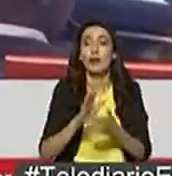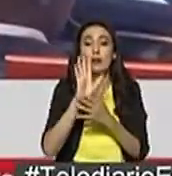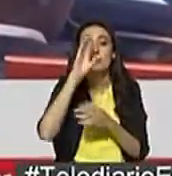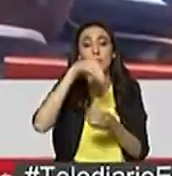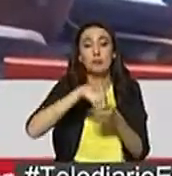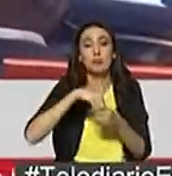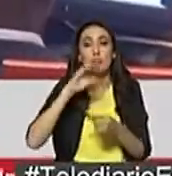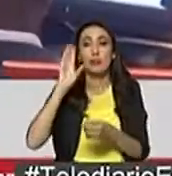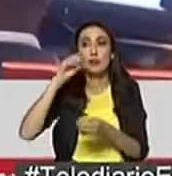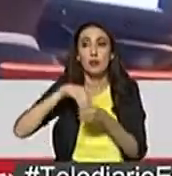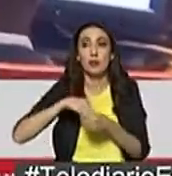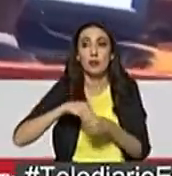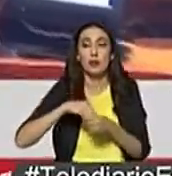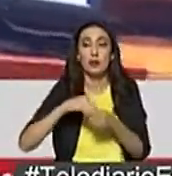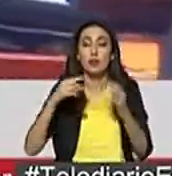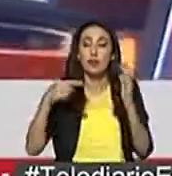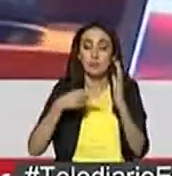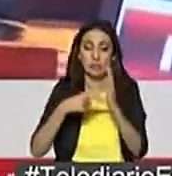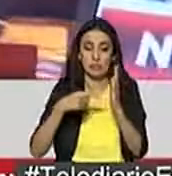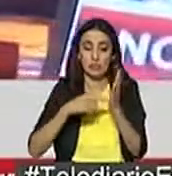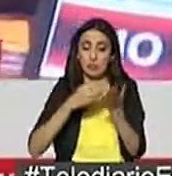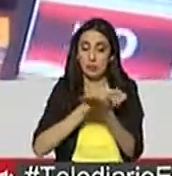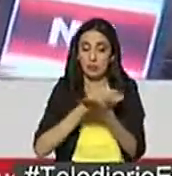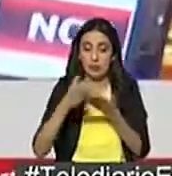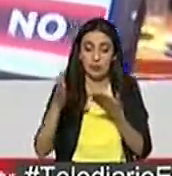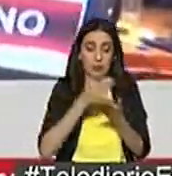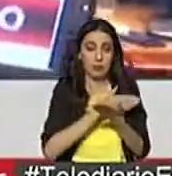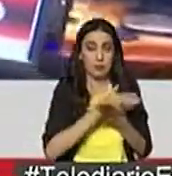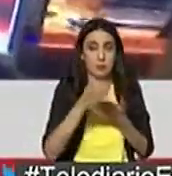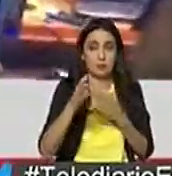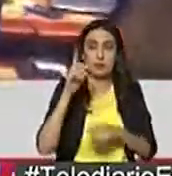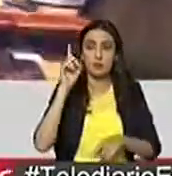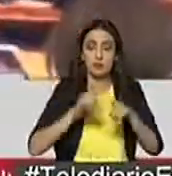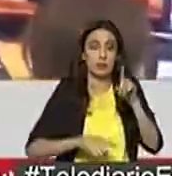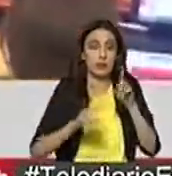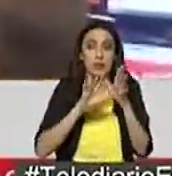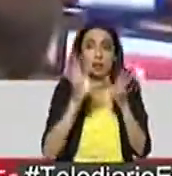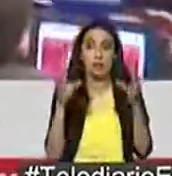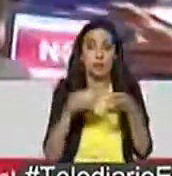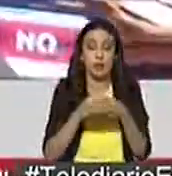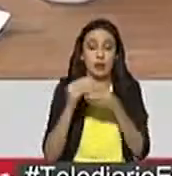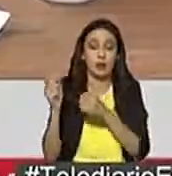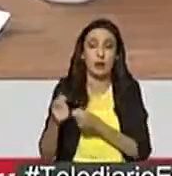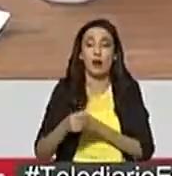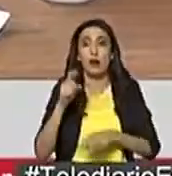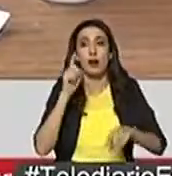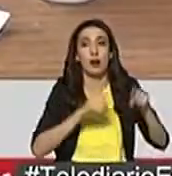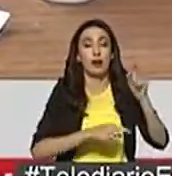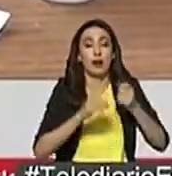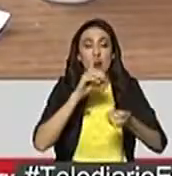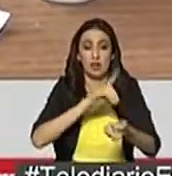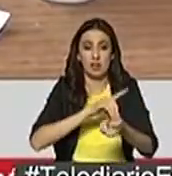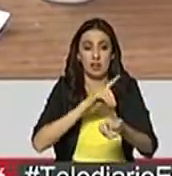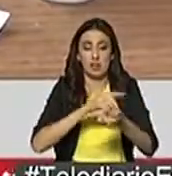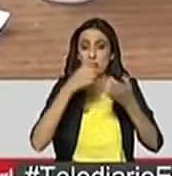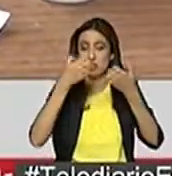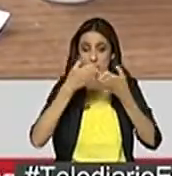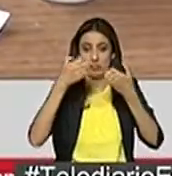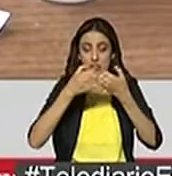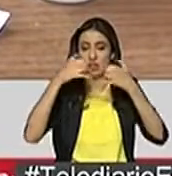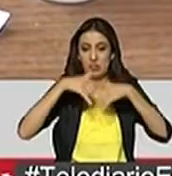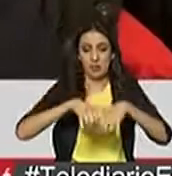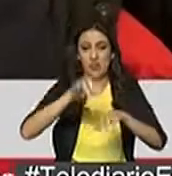la eliminación del IVA a insumos médicos, entre ellos los reactivos para medir la glucosa, un procedimiento médico